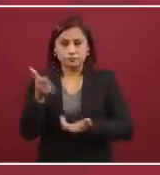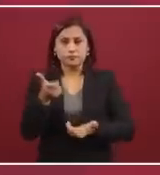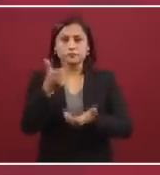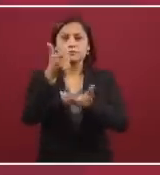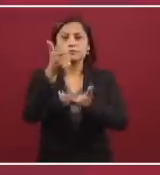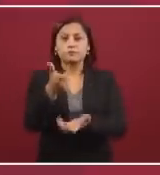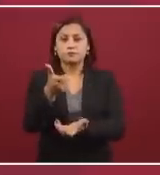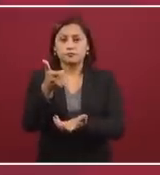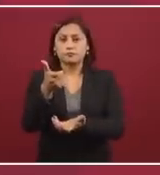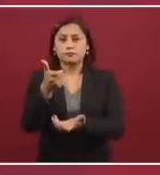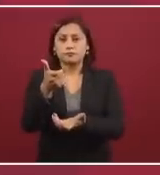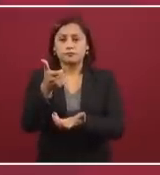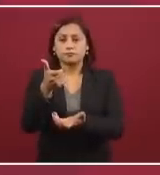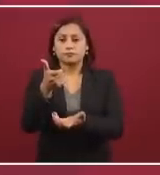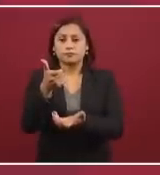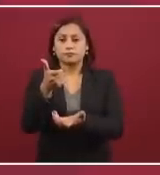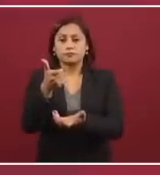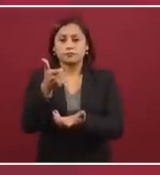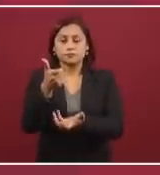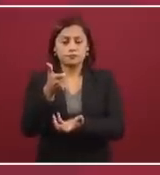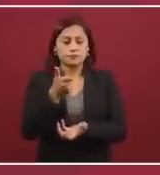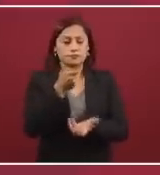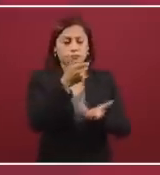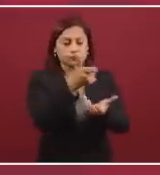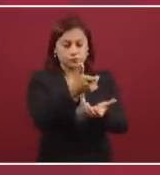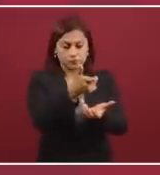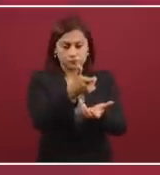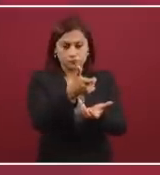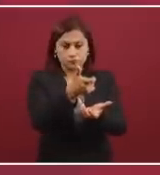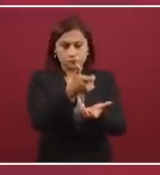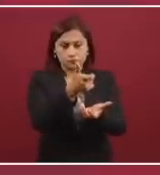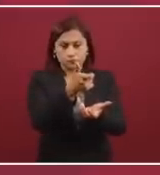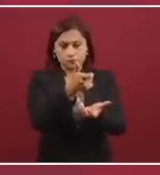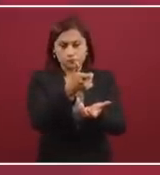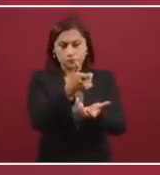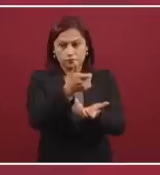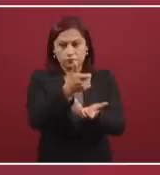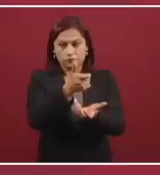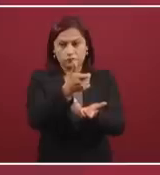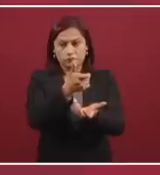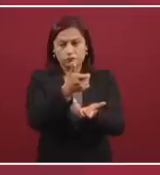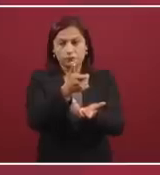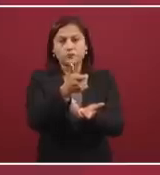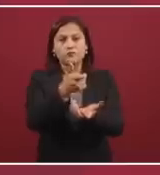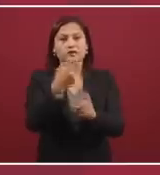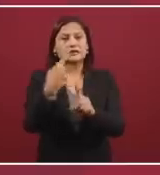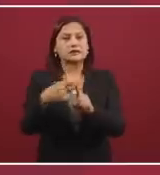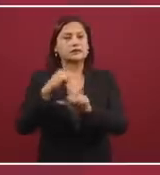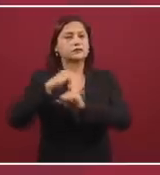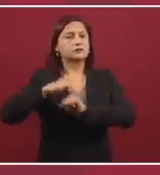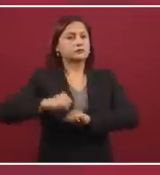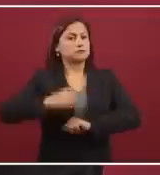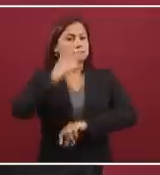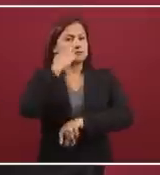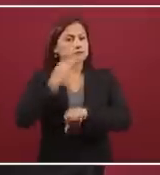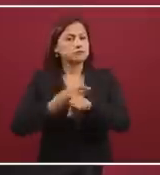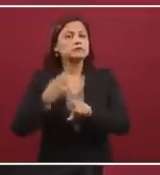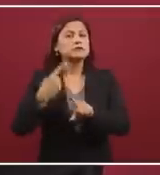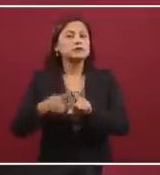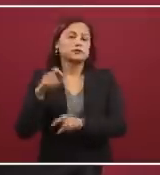se entregaron a través de la secretaria de relaciones exteriores pero